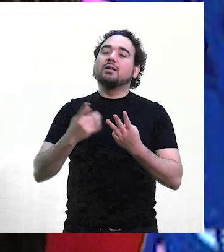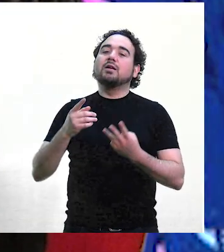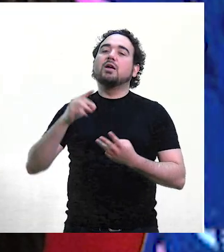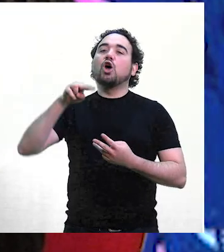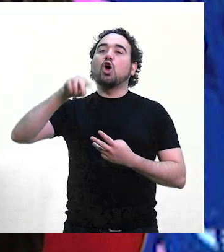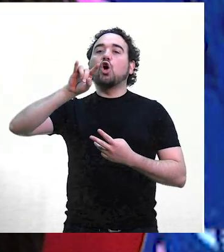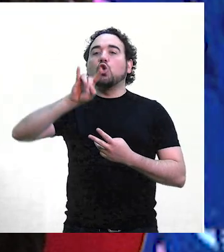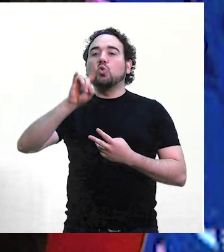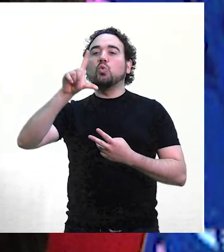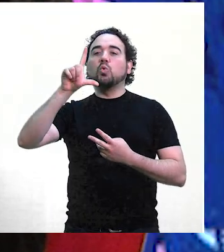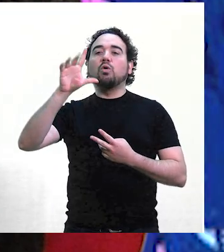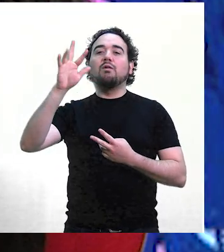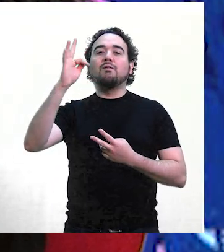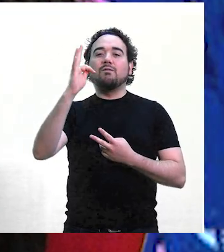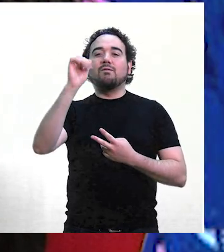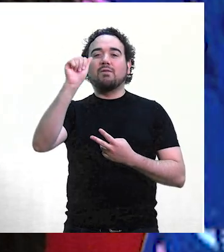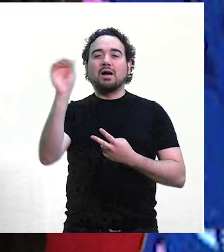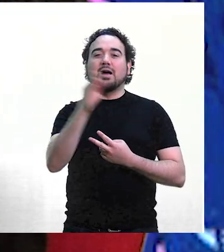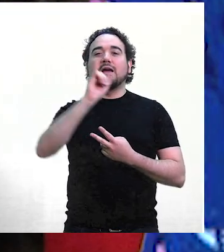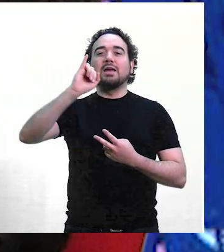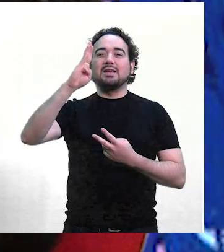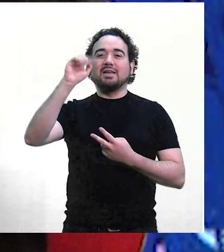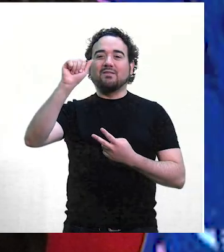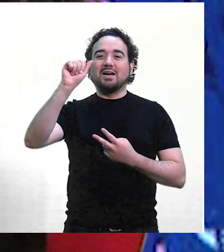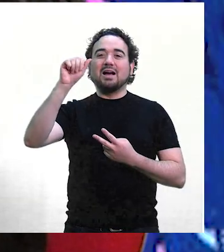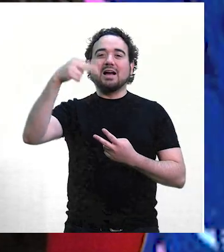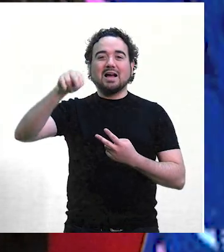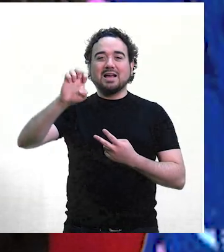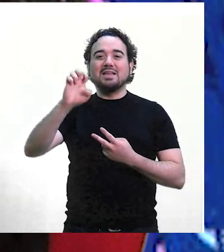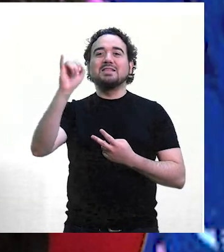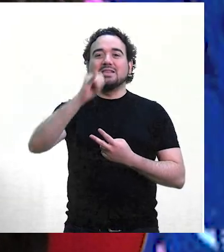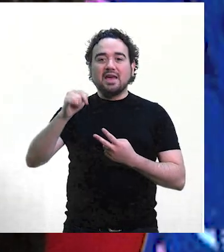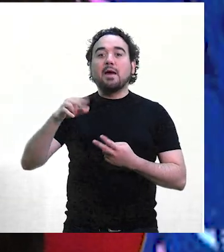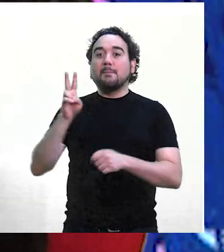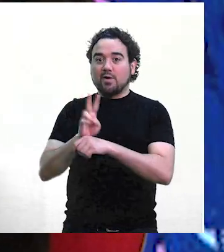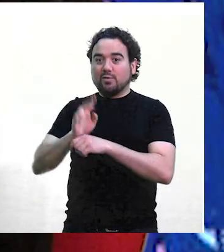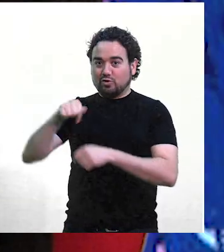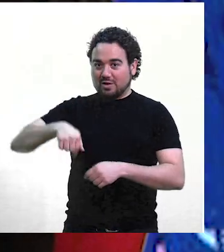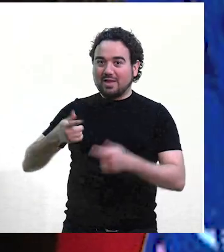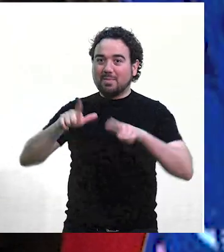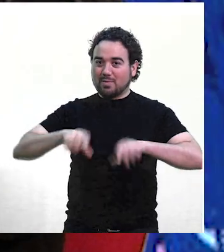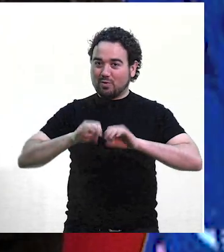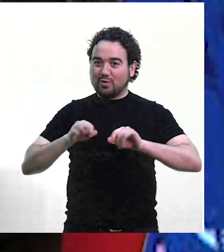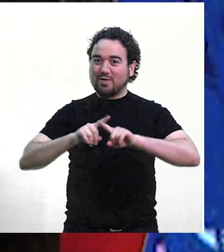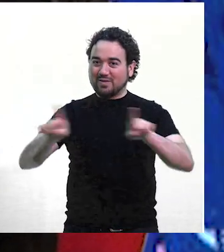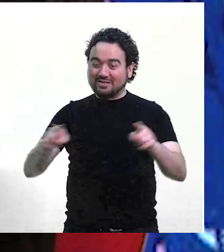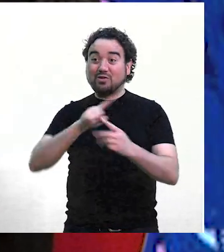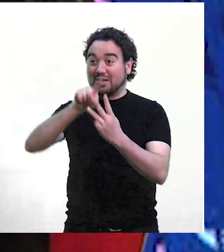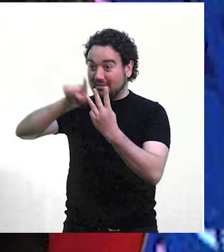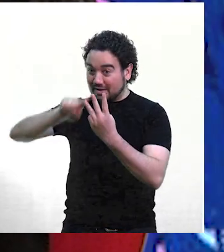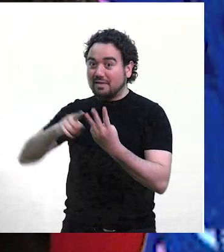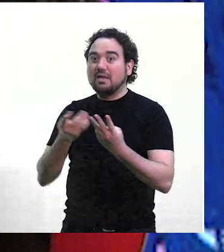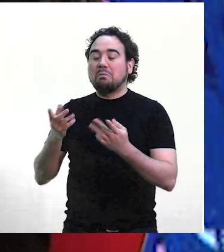educadora diferencial que en el 2021 ganó el Premio Nacional de Educación, también acá de nuestra universidad. Así que hay hartas mujeres que han tenido